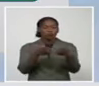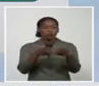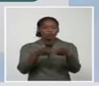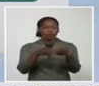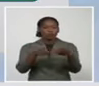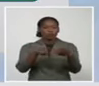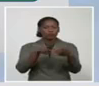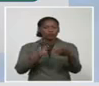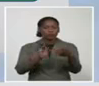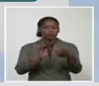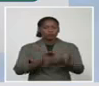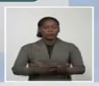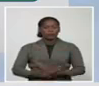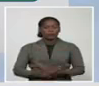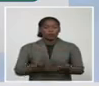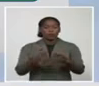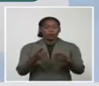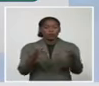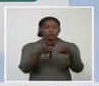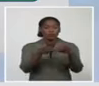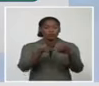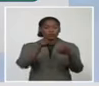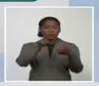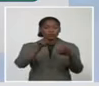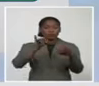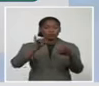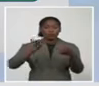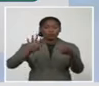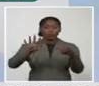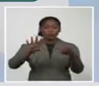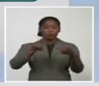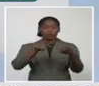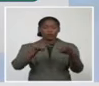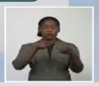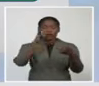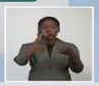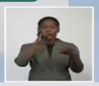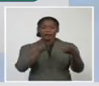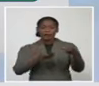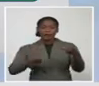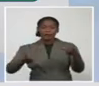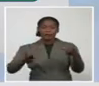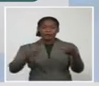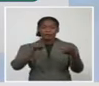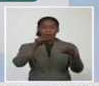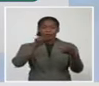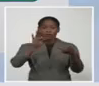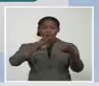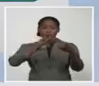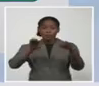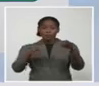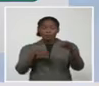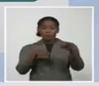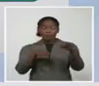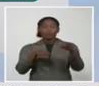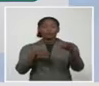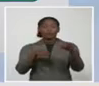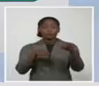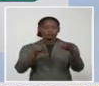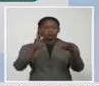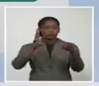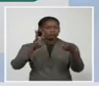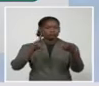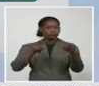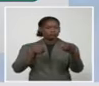estos 164 en edades pediátricas de 18 y menos años de edad. Estamos